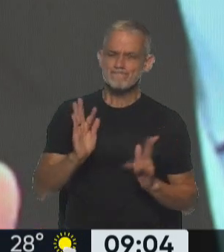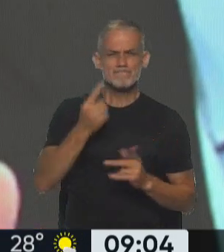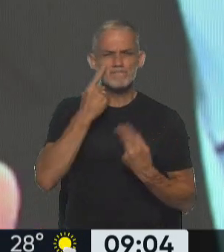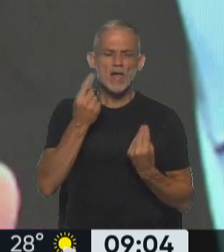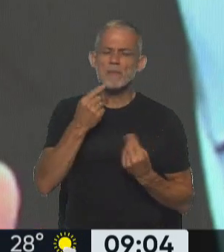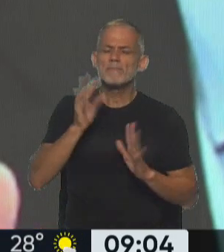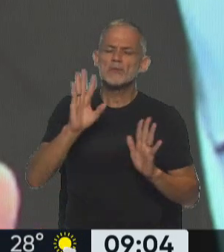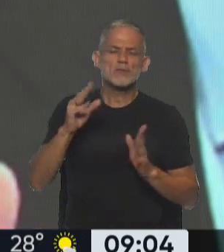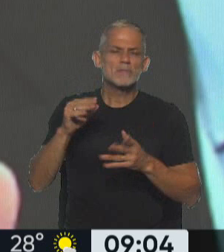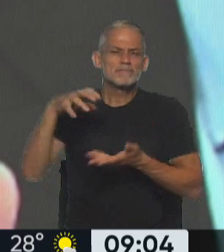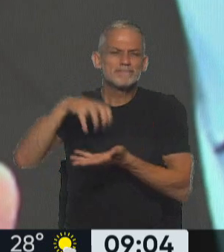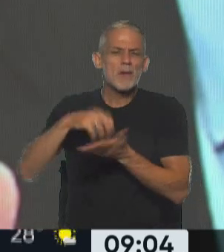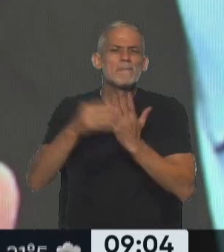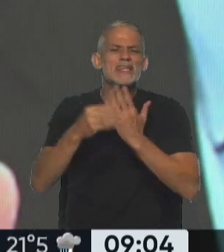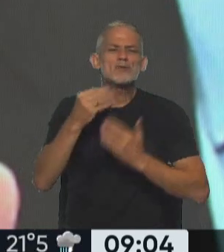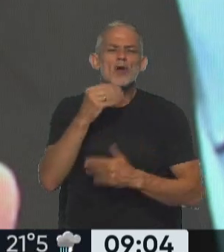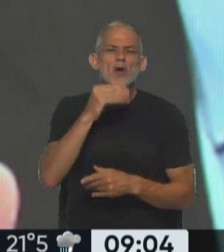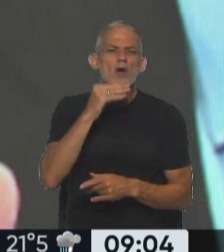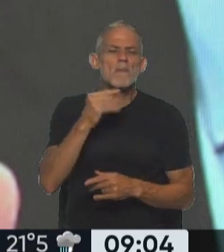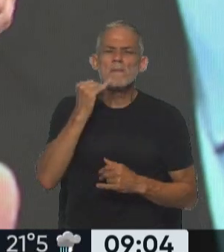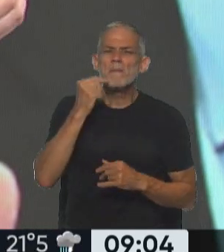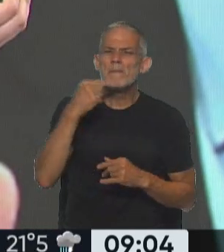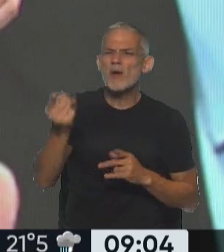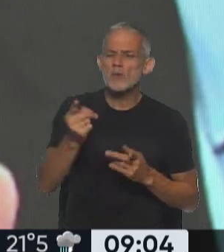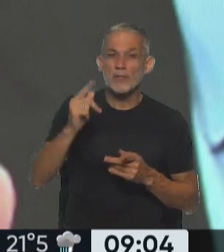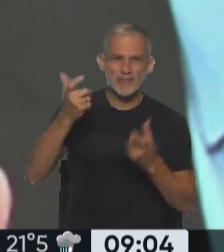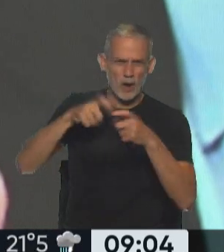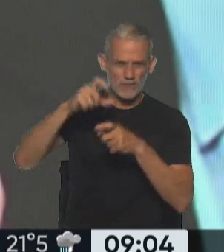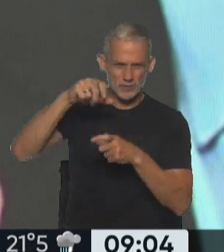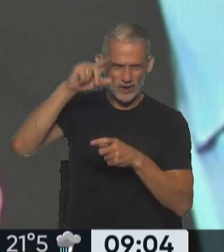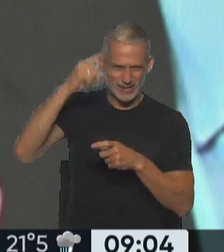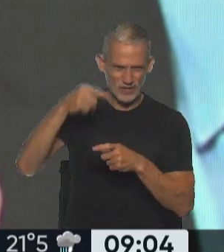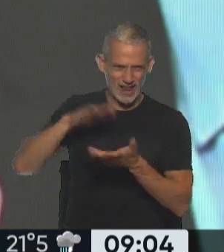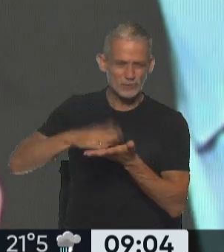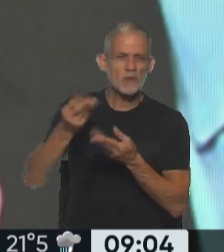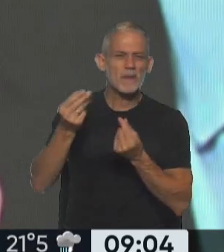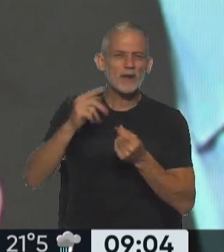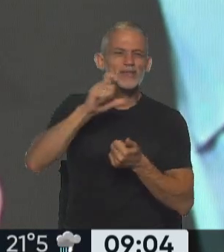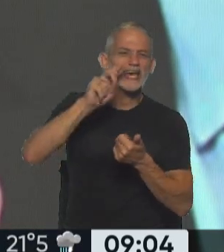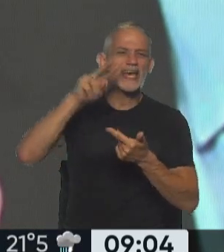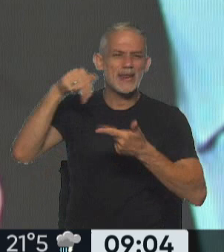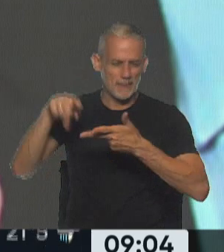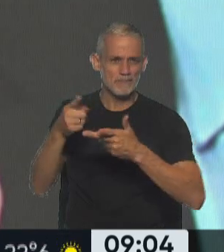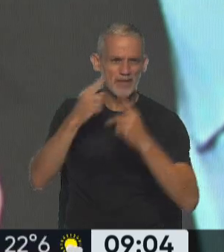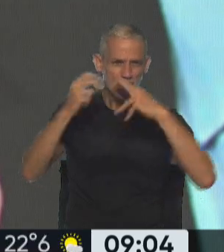lo que manda a preguntar el ministro de Economía a la Comisión Nacional de Valores, que es justamente este organismo que